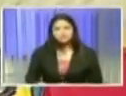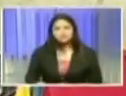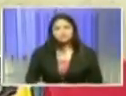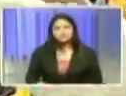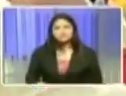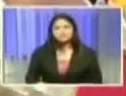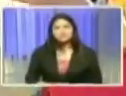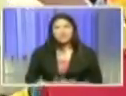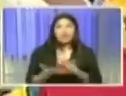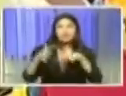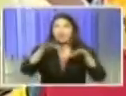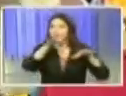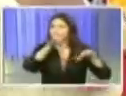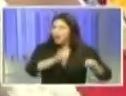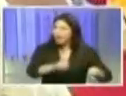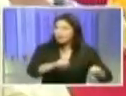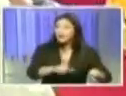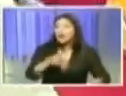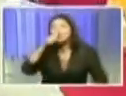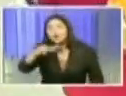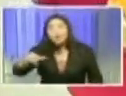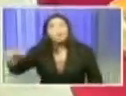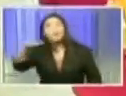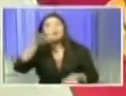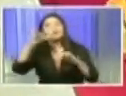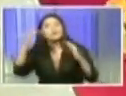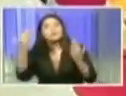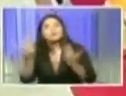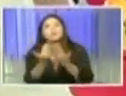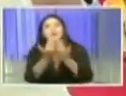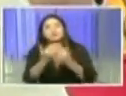Entre el imperialismo y los pueblos del mundo.